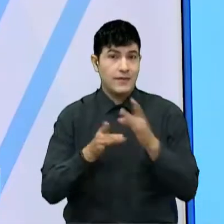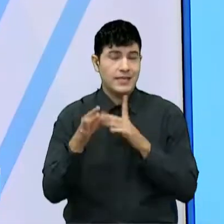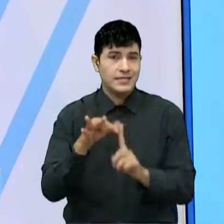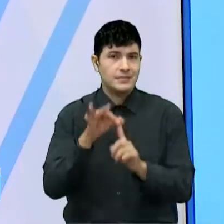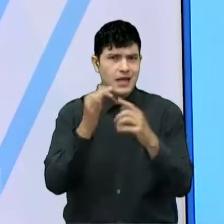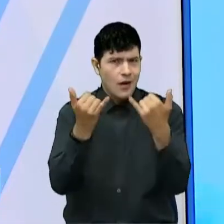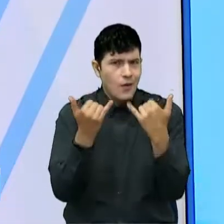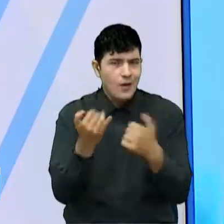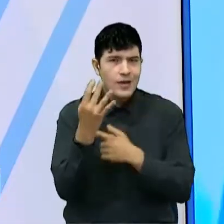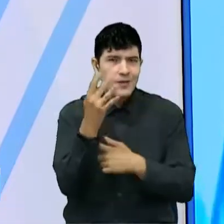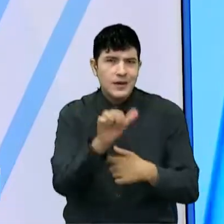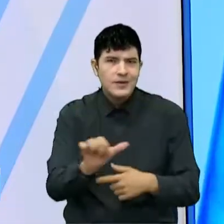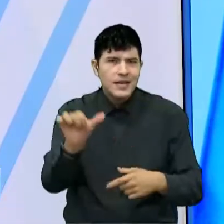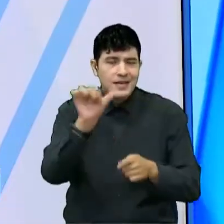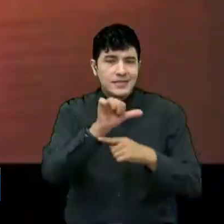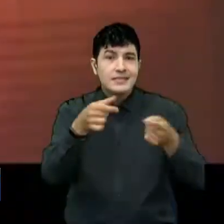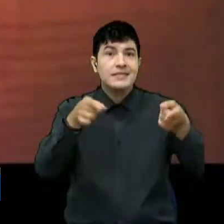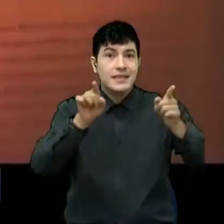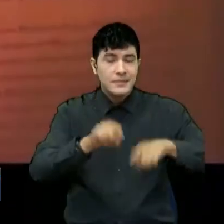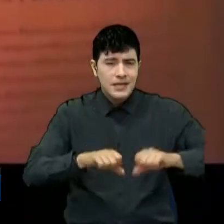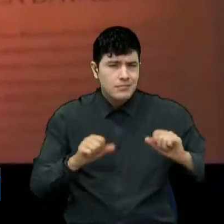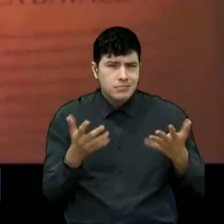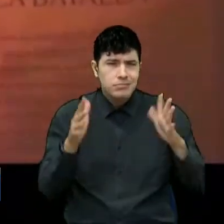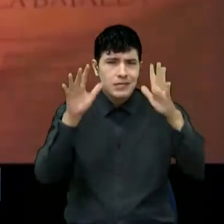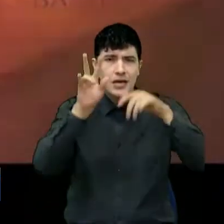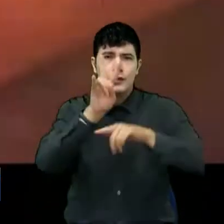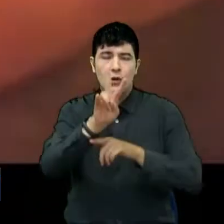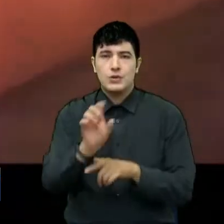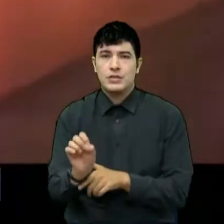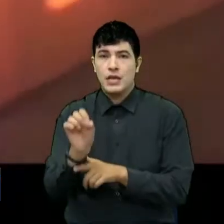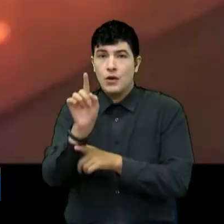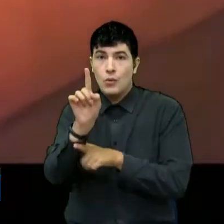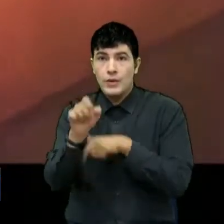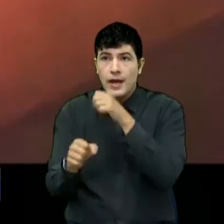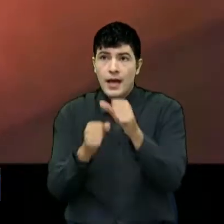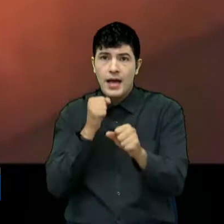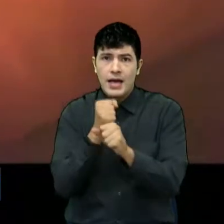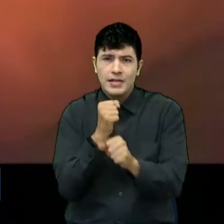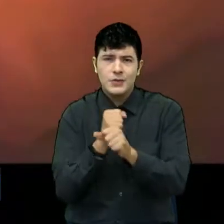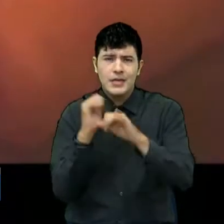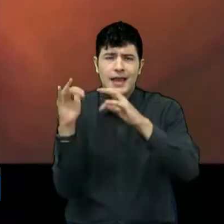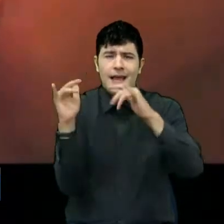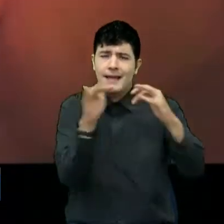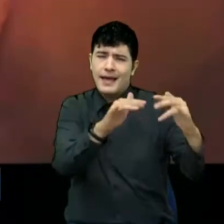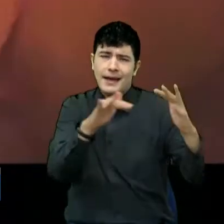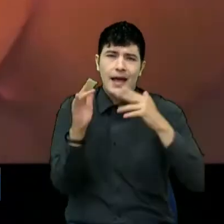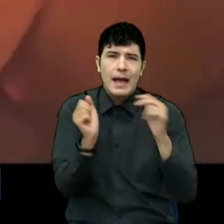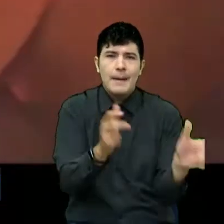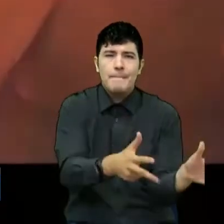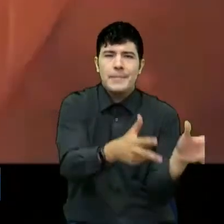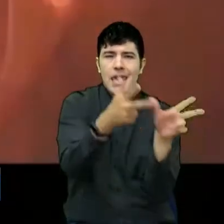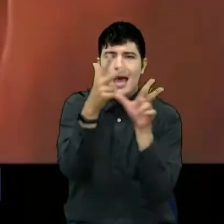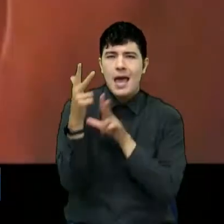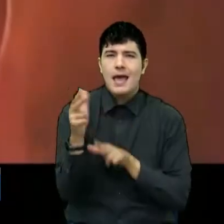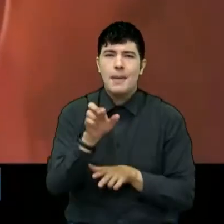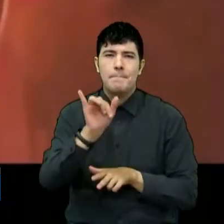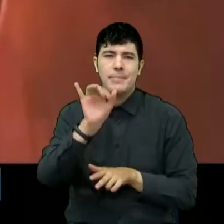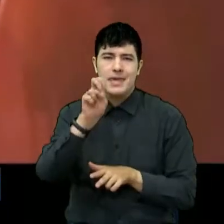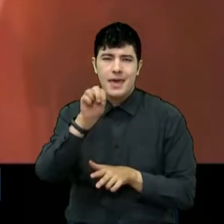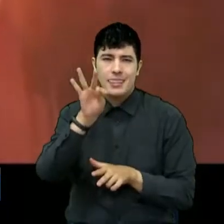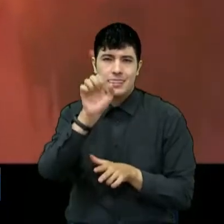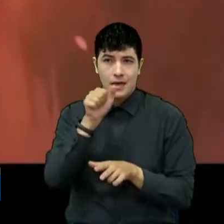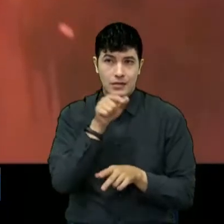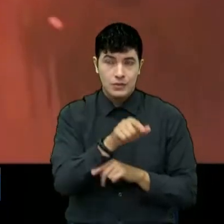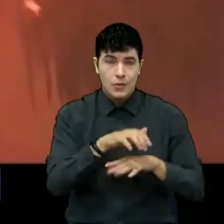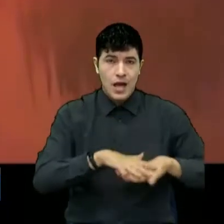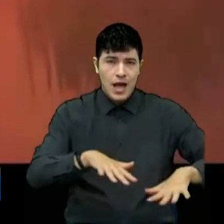Hoy, 4 de agosto, se conmemora 201 años de la Batalla de Pienta, conocida como la Batalla Perdida. Es un ensayo histórico que describe la